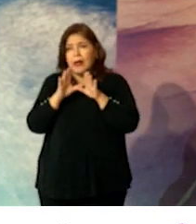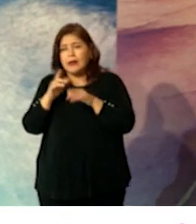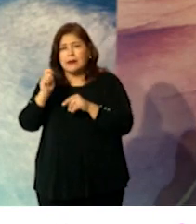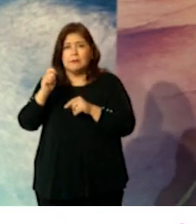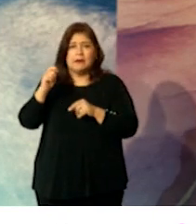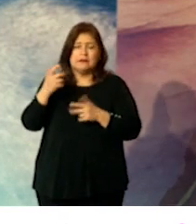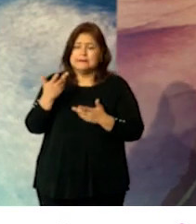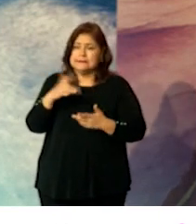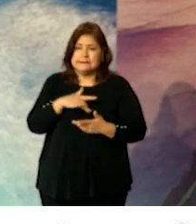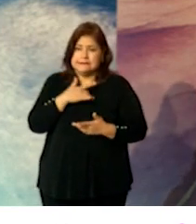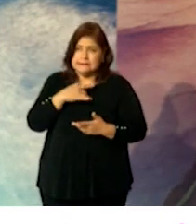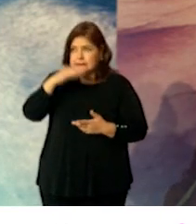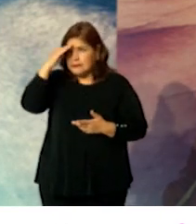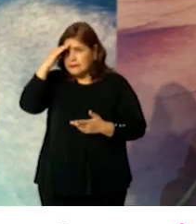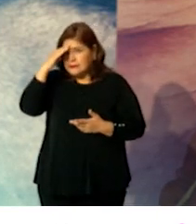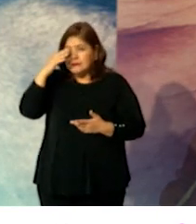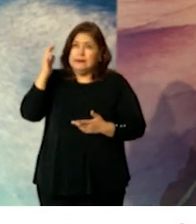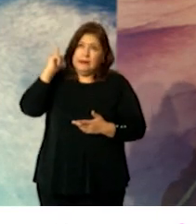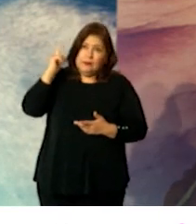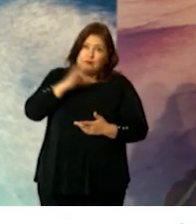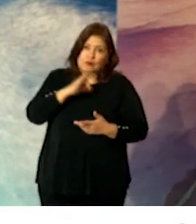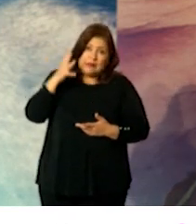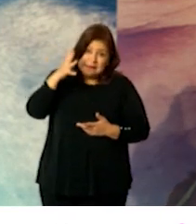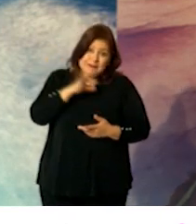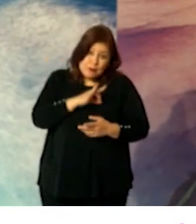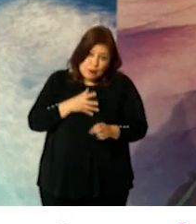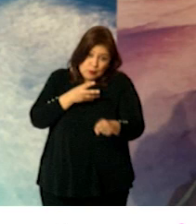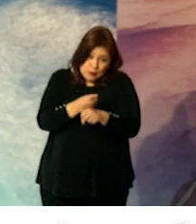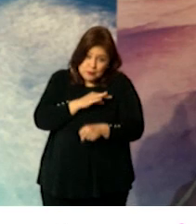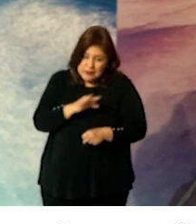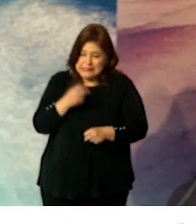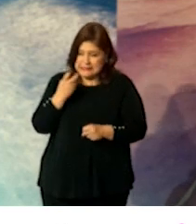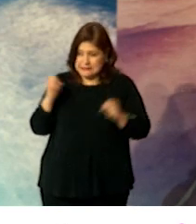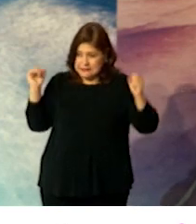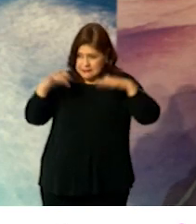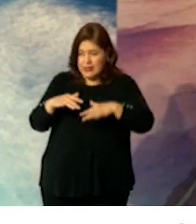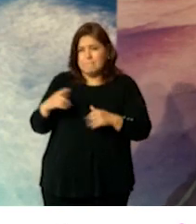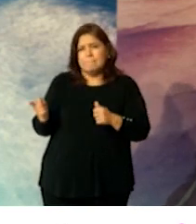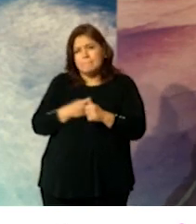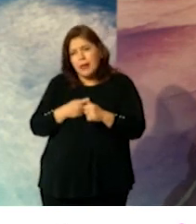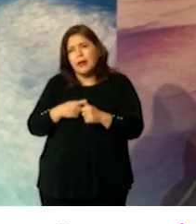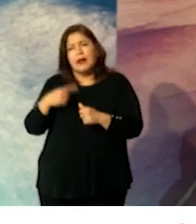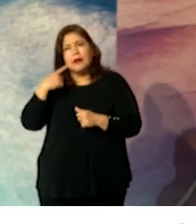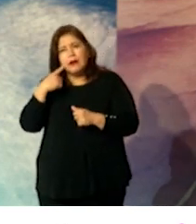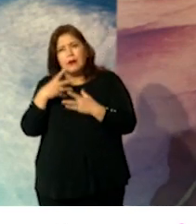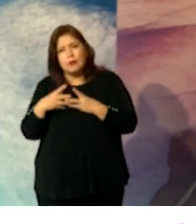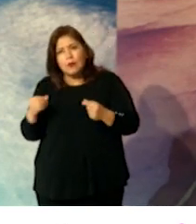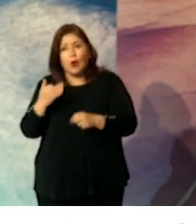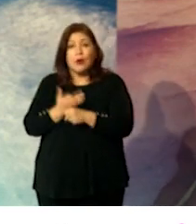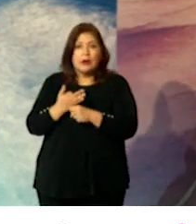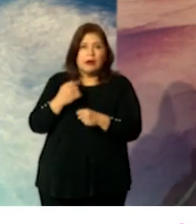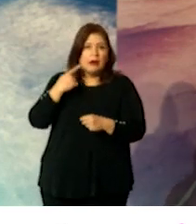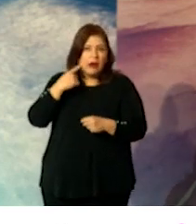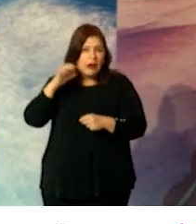ahí, y podemos pensar que hay esperanza, y la puede haber. Y en este encuentro hemos oído primero las soluciones y ahorita vienen los problemas,